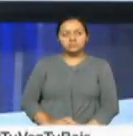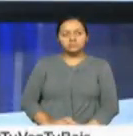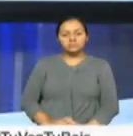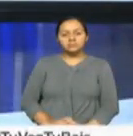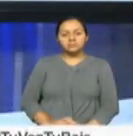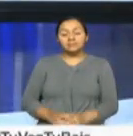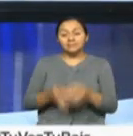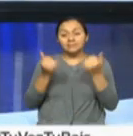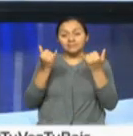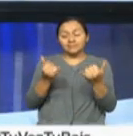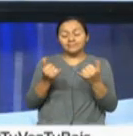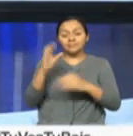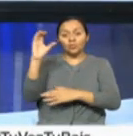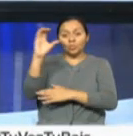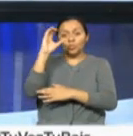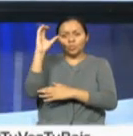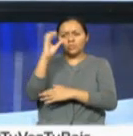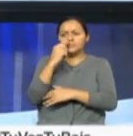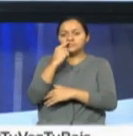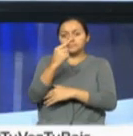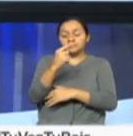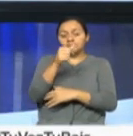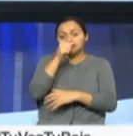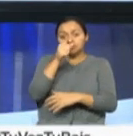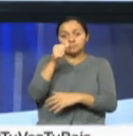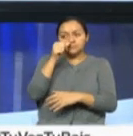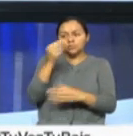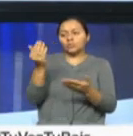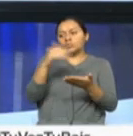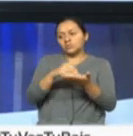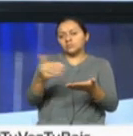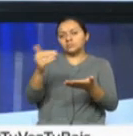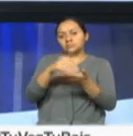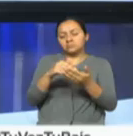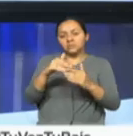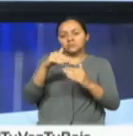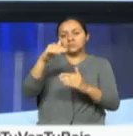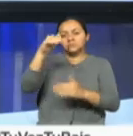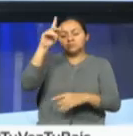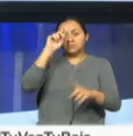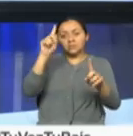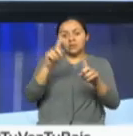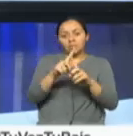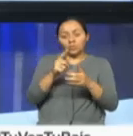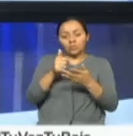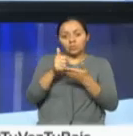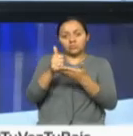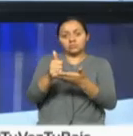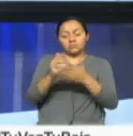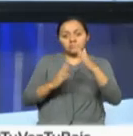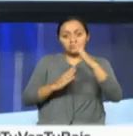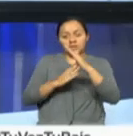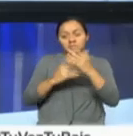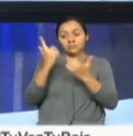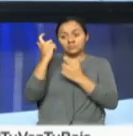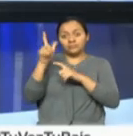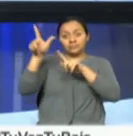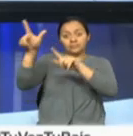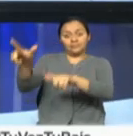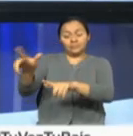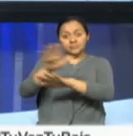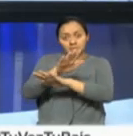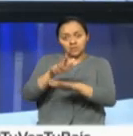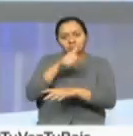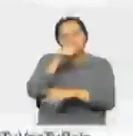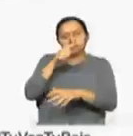Ahora les contamos que Colombia busca impedir que narcotraficantes se beneficien del acuerdo de paz y del proceso de desmovilización de los